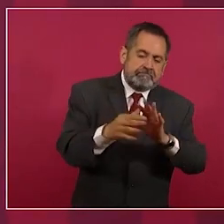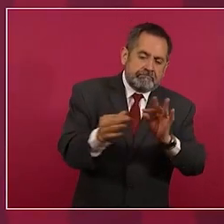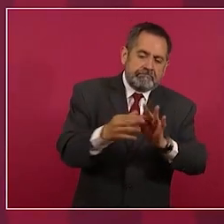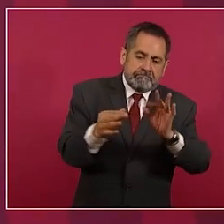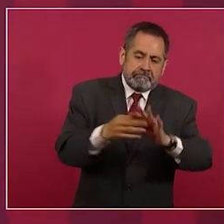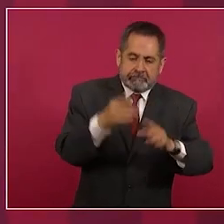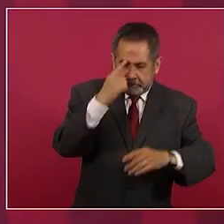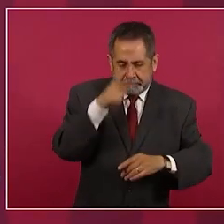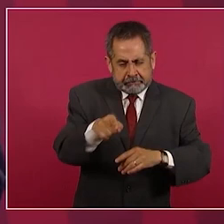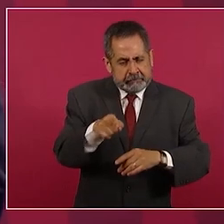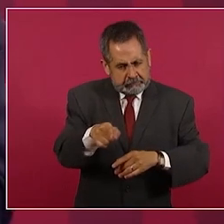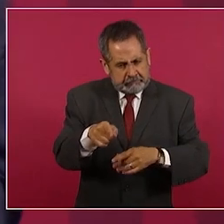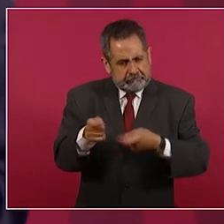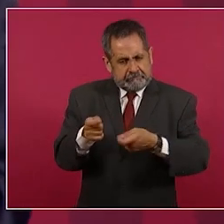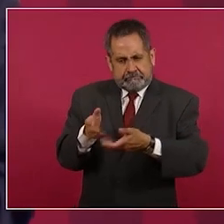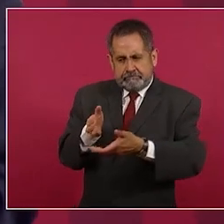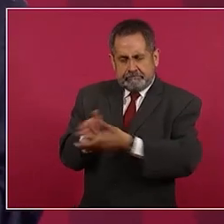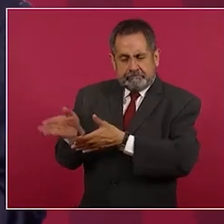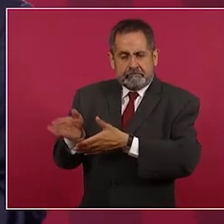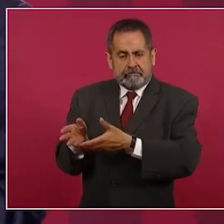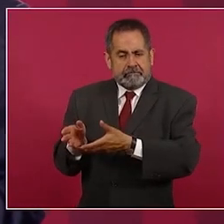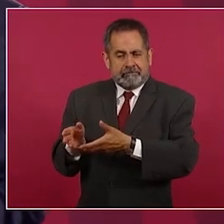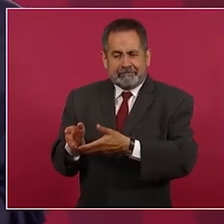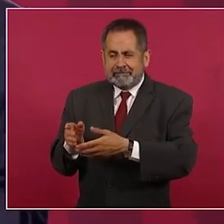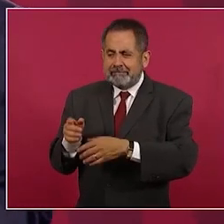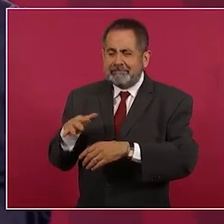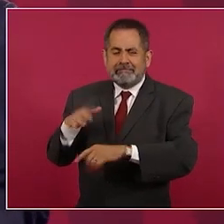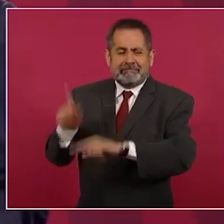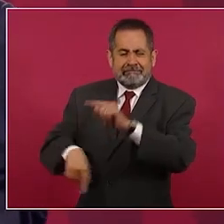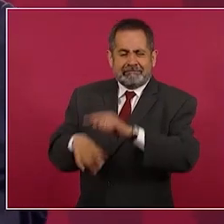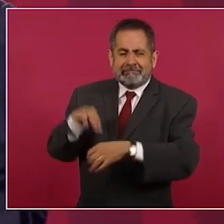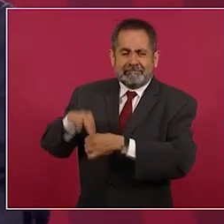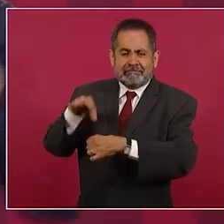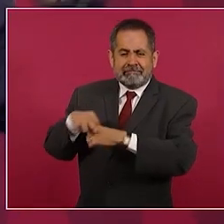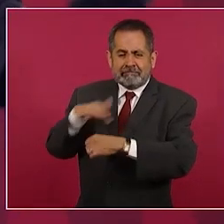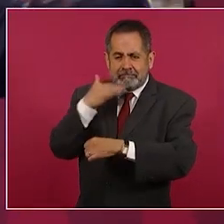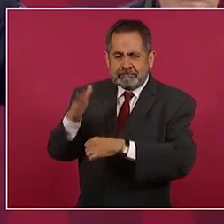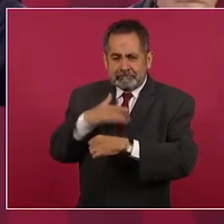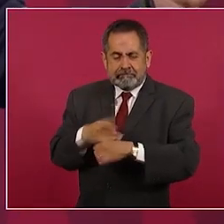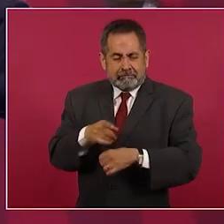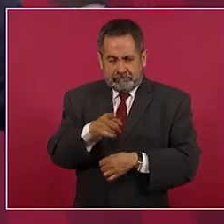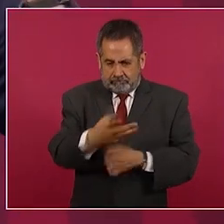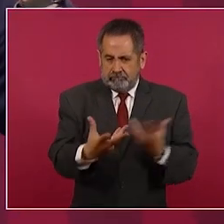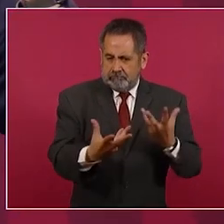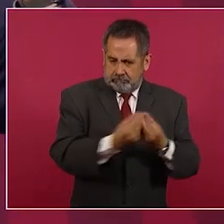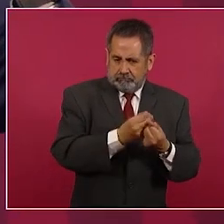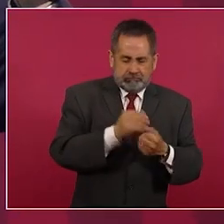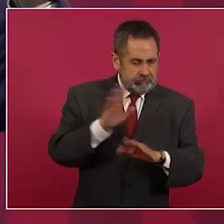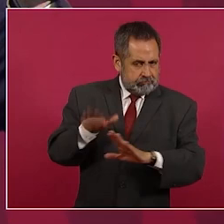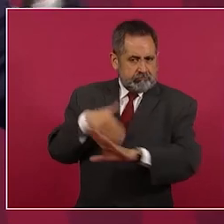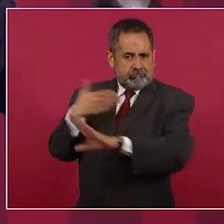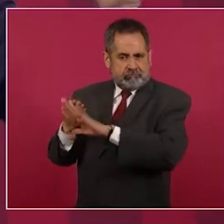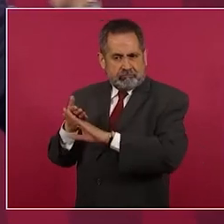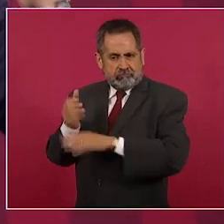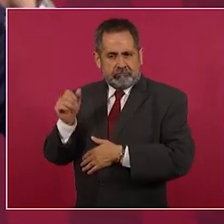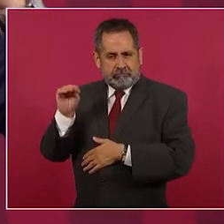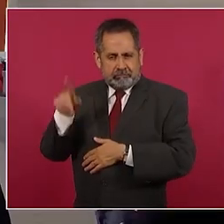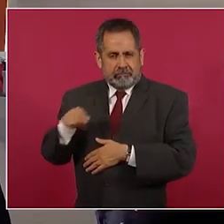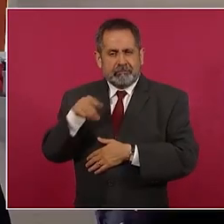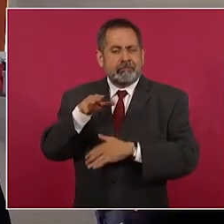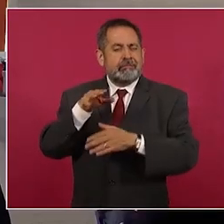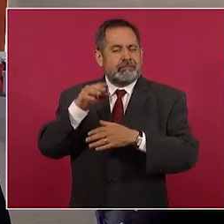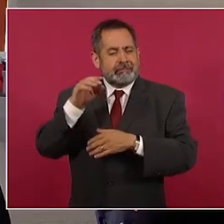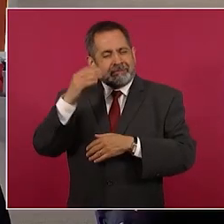para que se juntaran como ahora en contra mía durante la